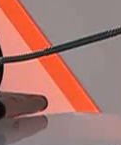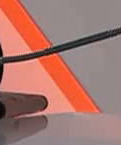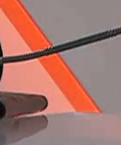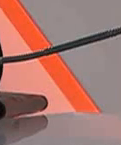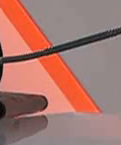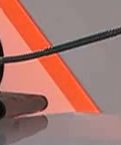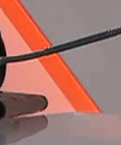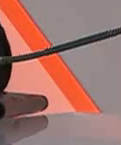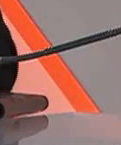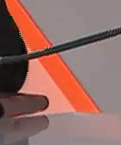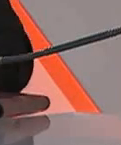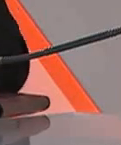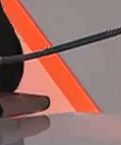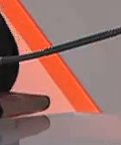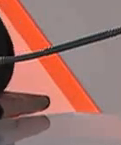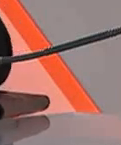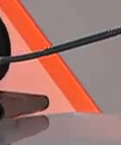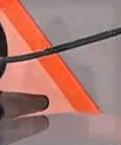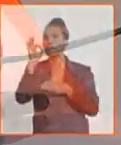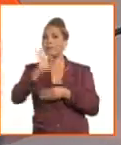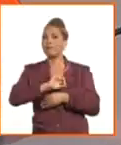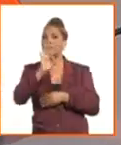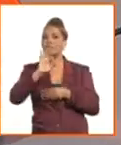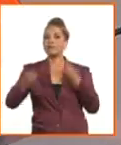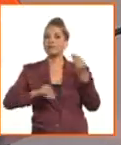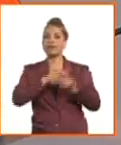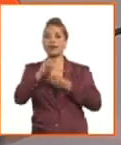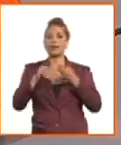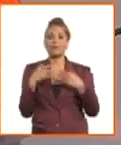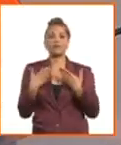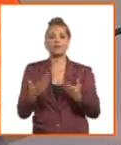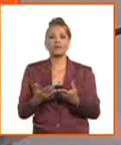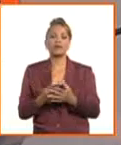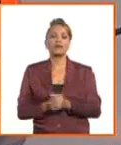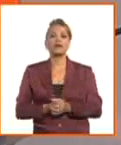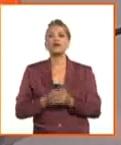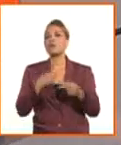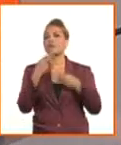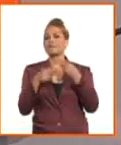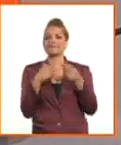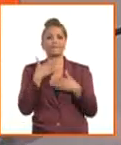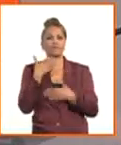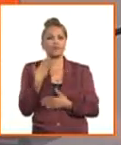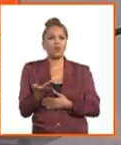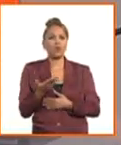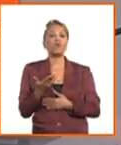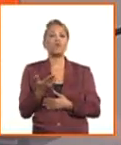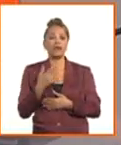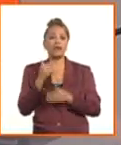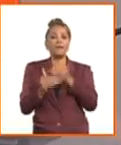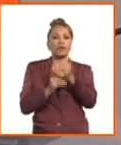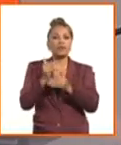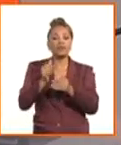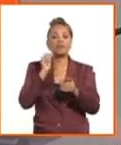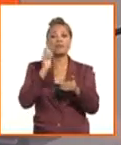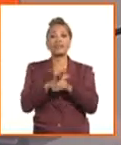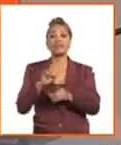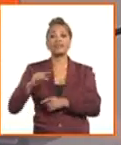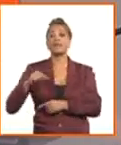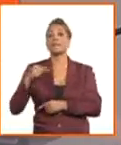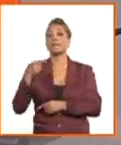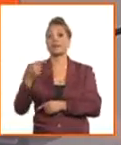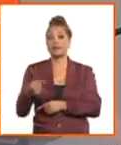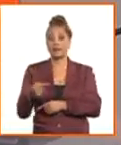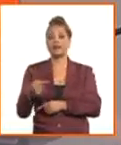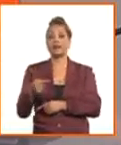divisas? ¿Cuál va a ser la tasa de cambio que se va a establecer? ¿Cómo ocurrirá este proceso a partir de mañana en